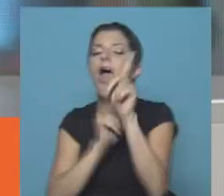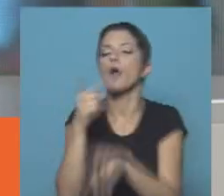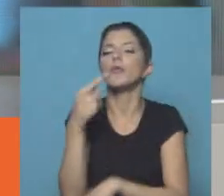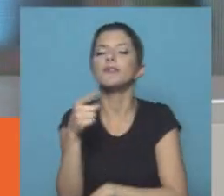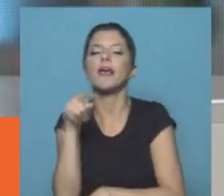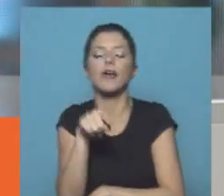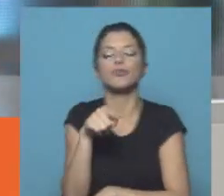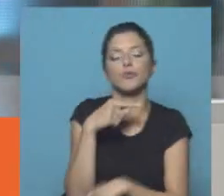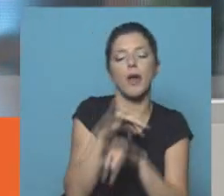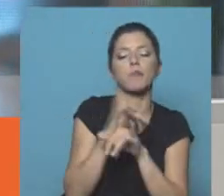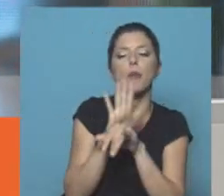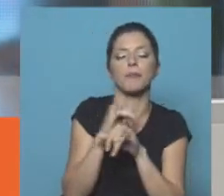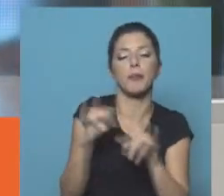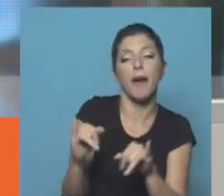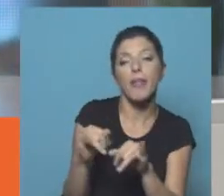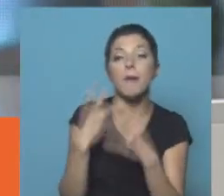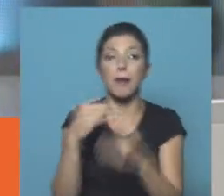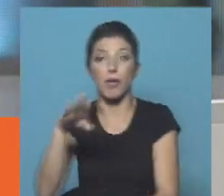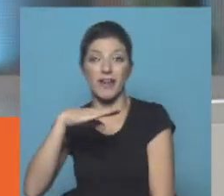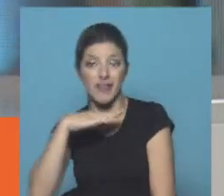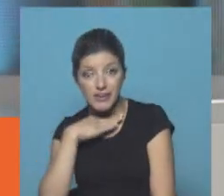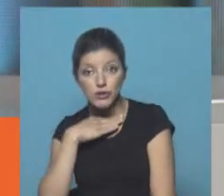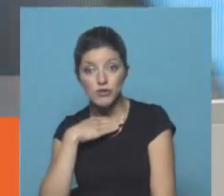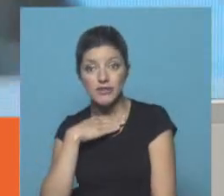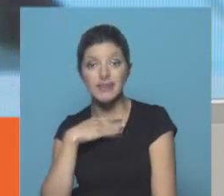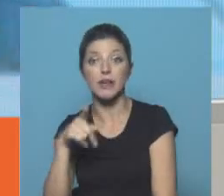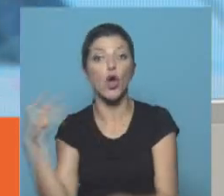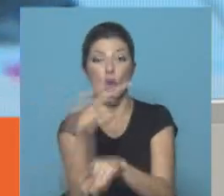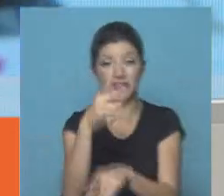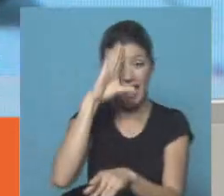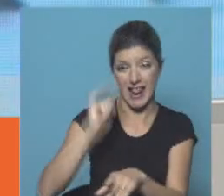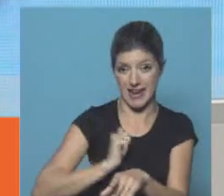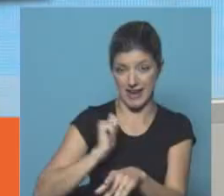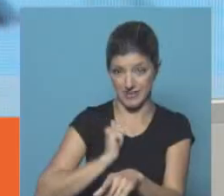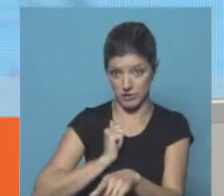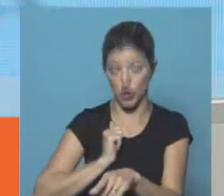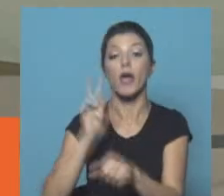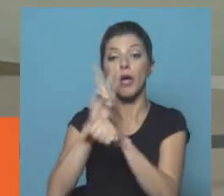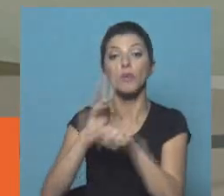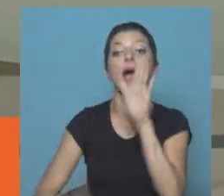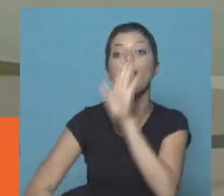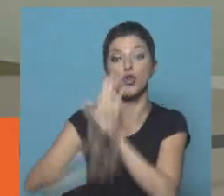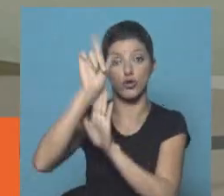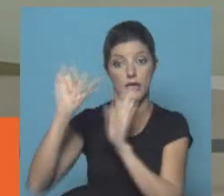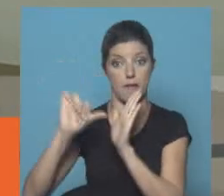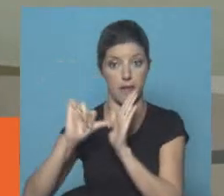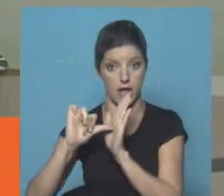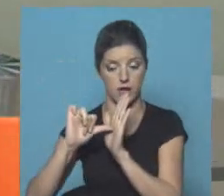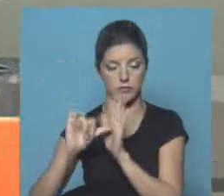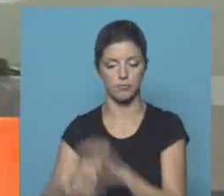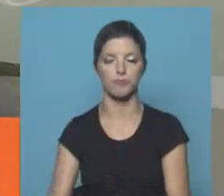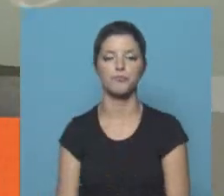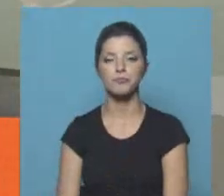cometer delitos y sobre todo para atentar contra el ejército que custodia el norte de Paraguay. Cuestionamientos también en